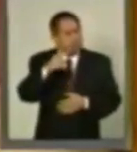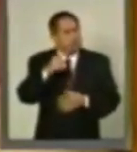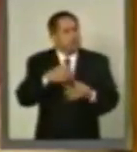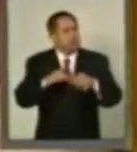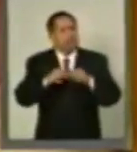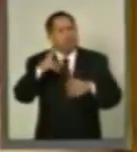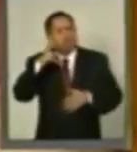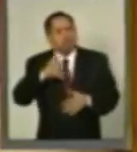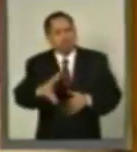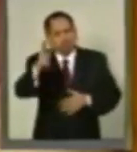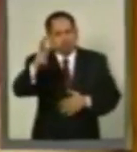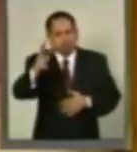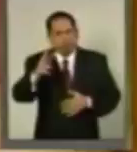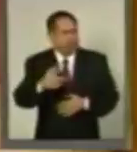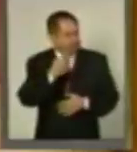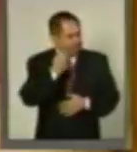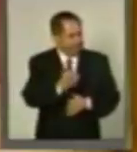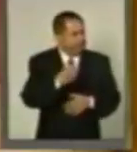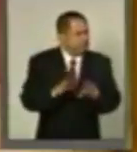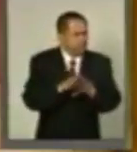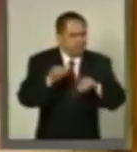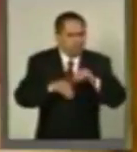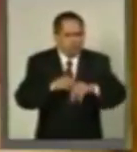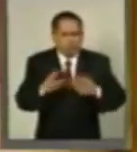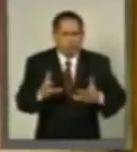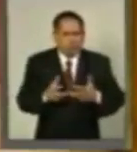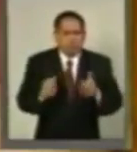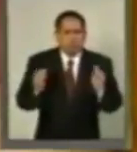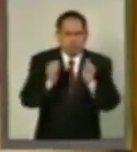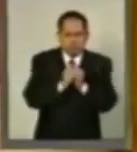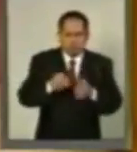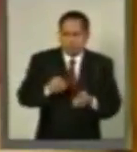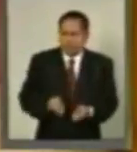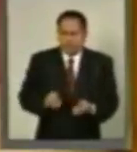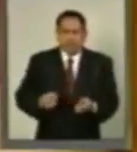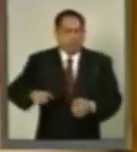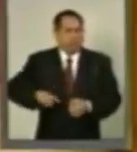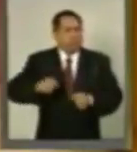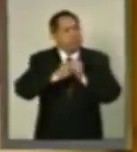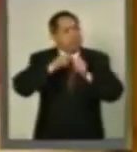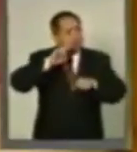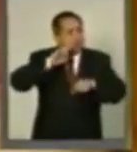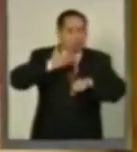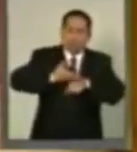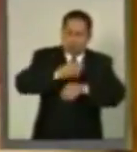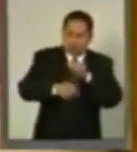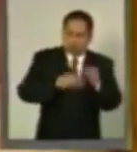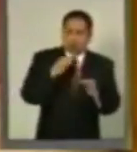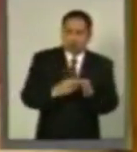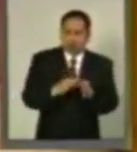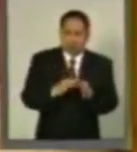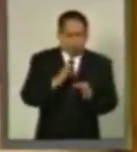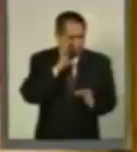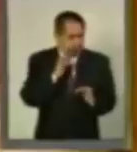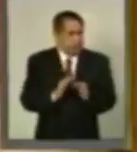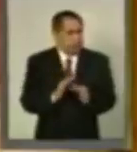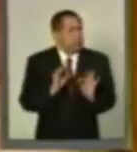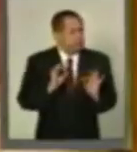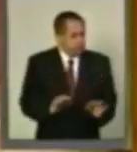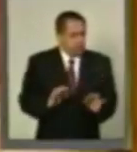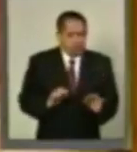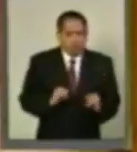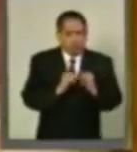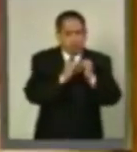a largo plazo. Y eso se logra, como se ha hecho en este gobierno, con responsabilidad, fortaleciendo las